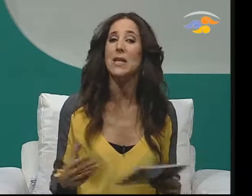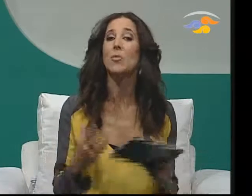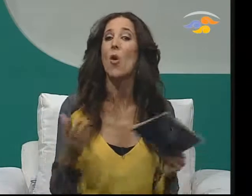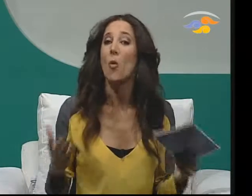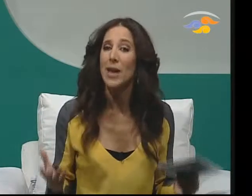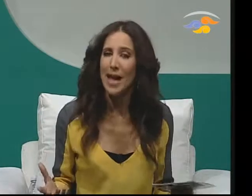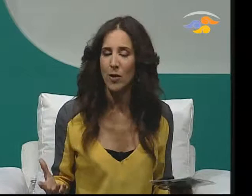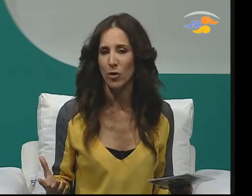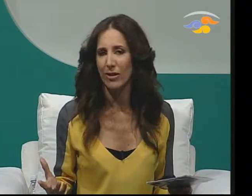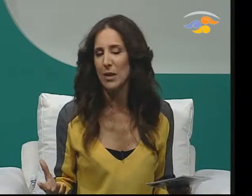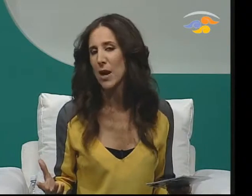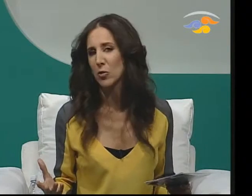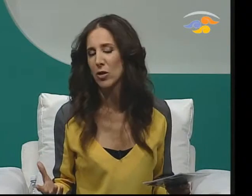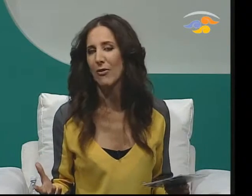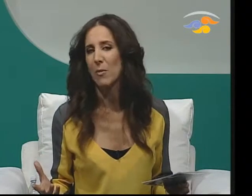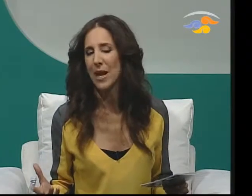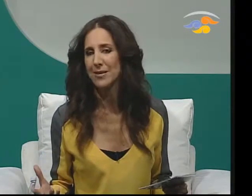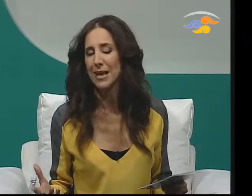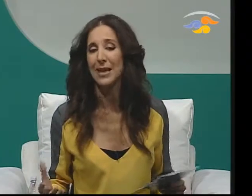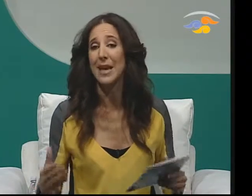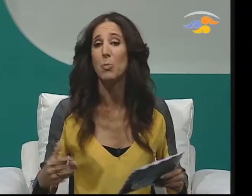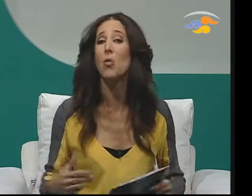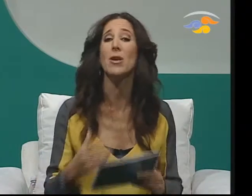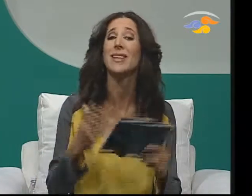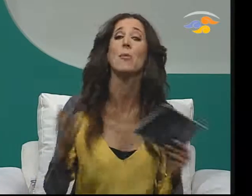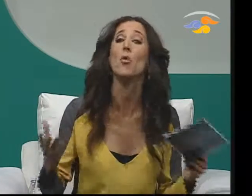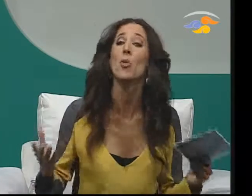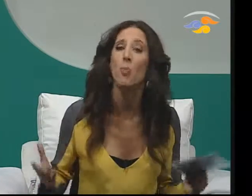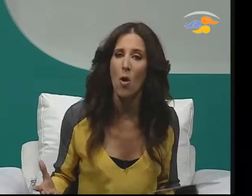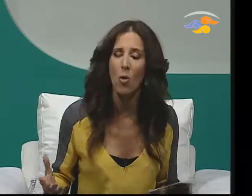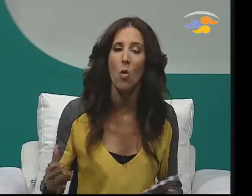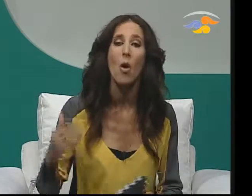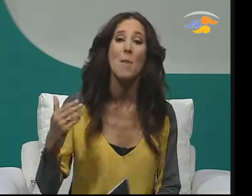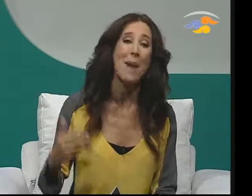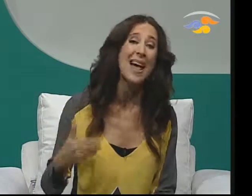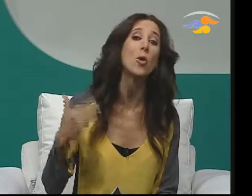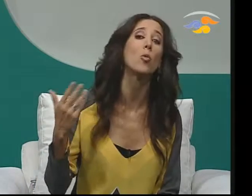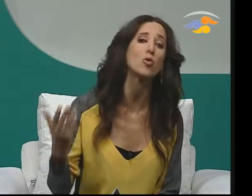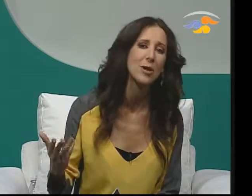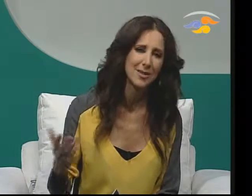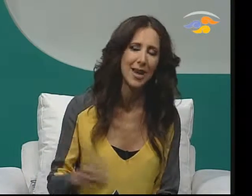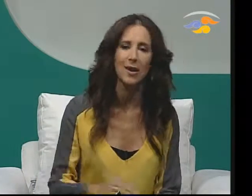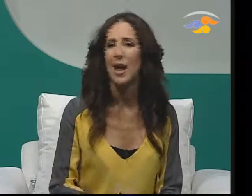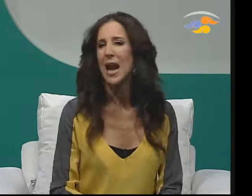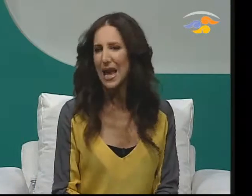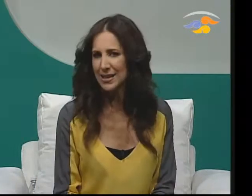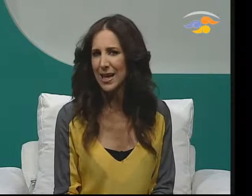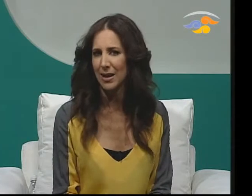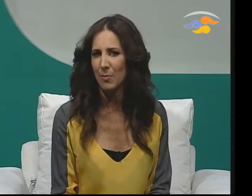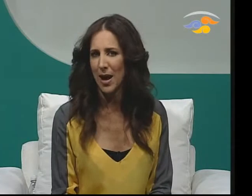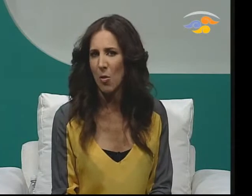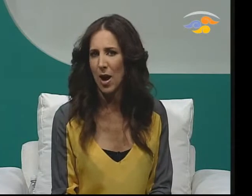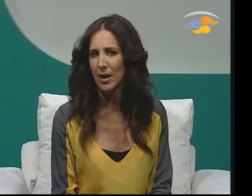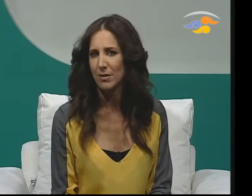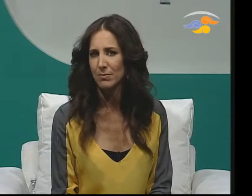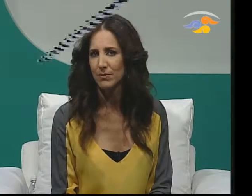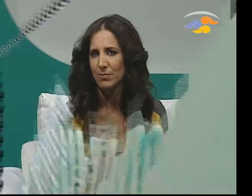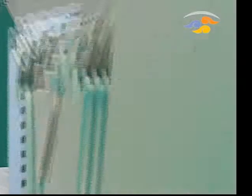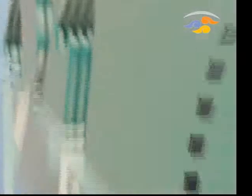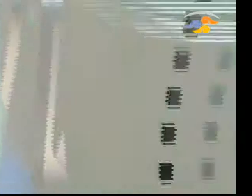al mismo gobierno de Dilma Rousseff en Brasil, quien pudo hacer muy poco para robustecer la izquierda